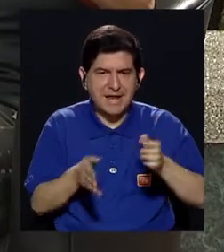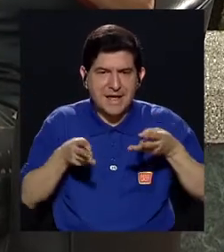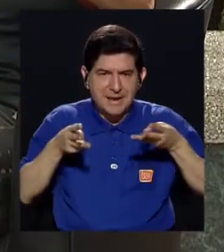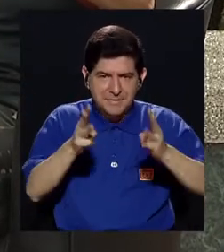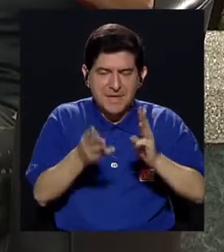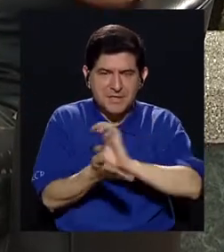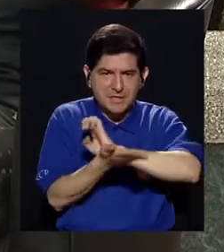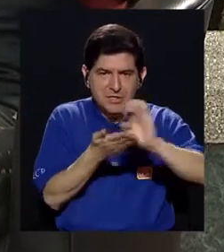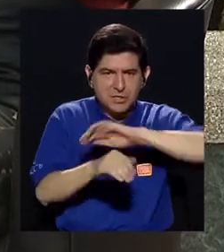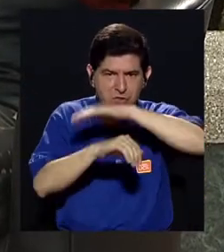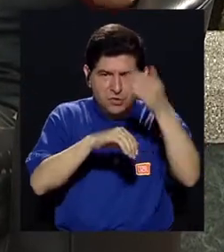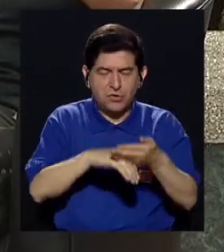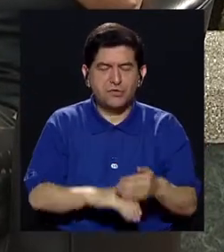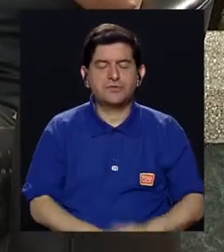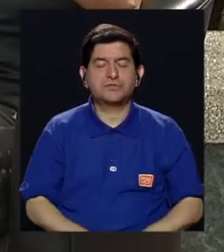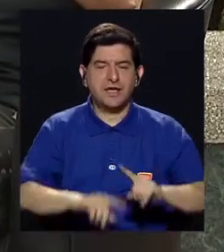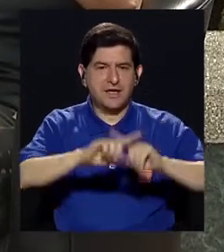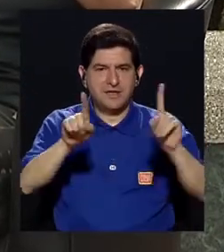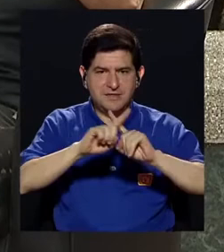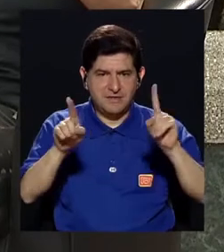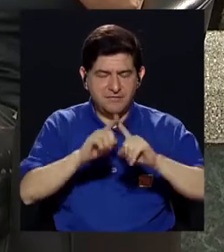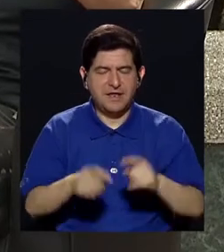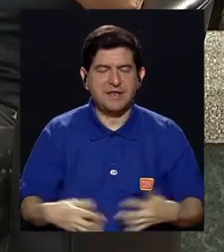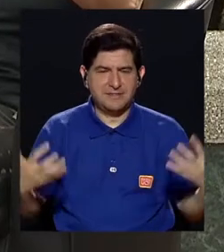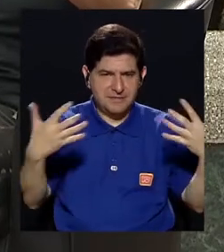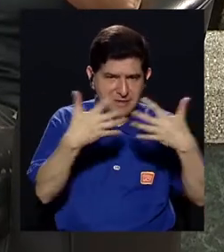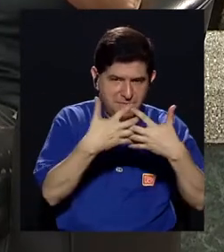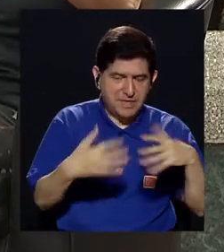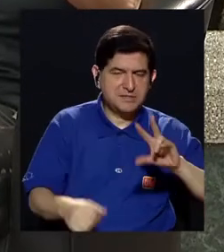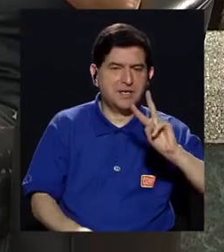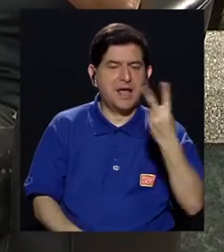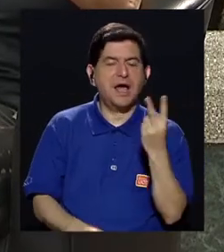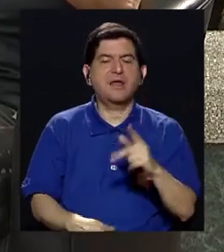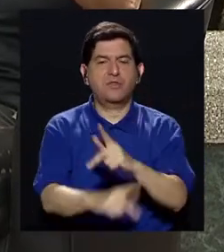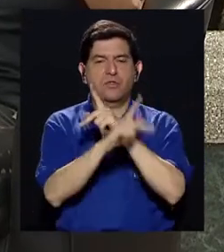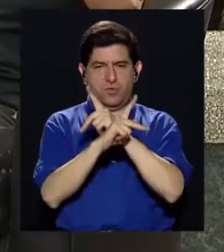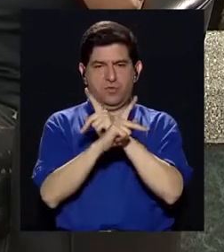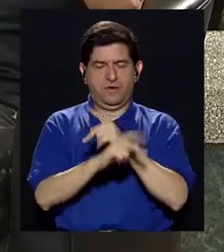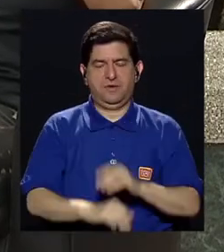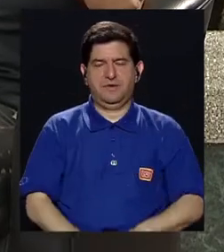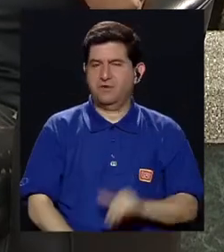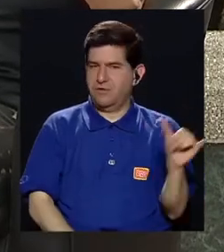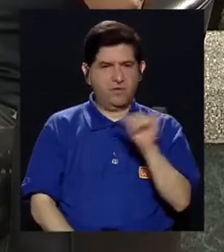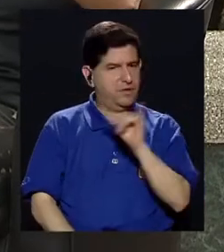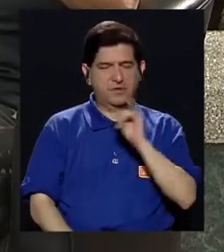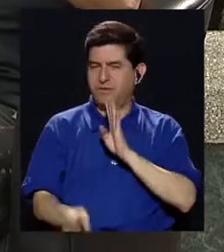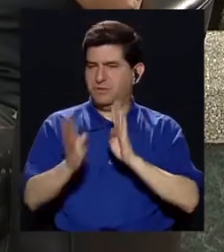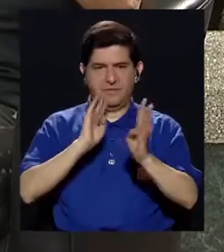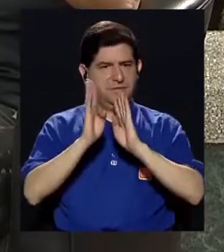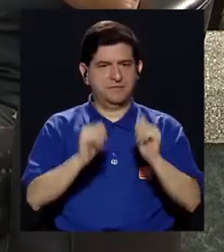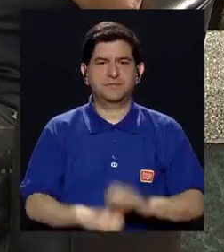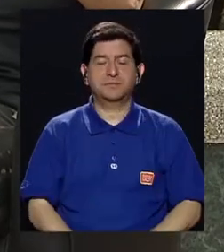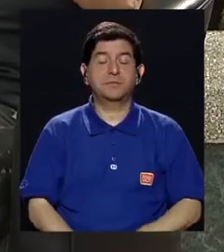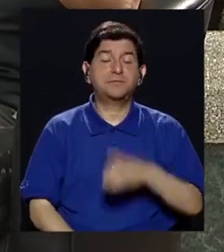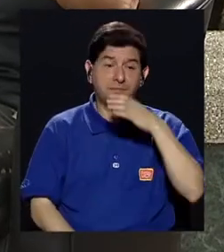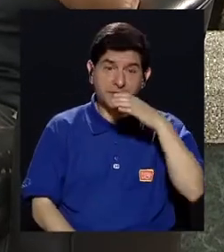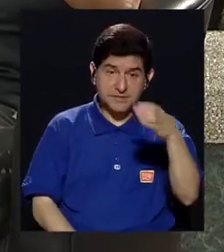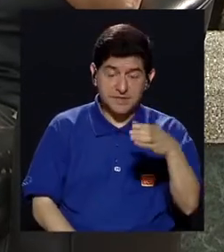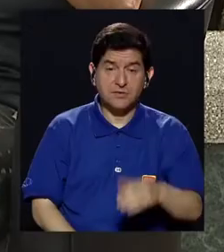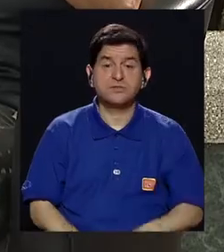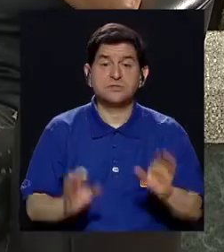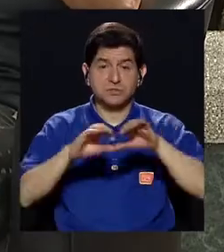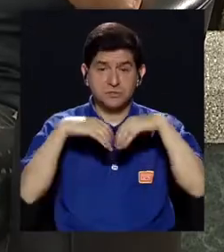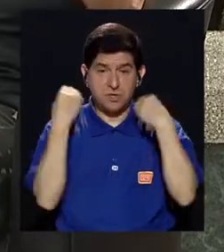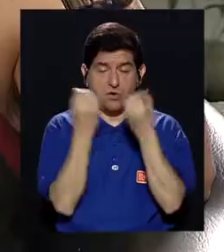es diferente combinar anticonceptivos que hablar de la doble protección. Okay. ¿Verdad? Se está recomendando desde la